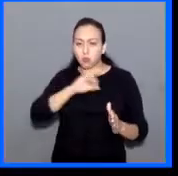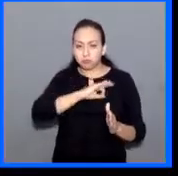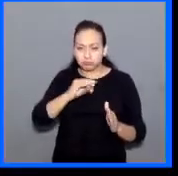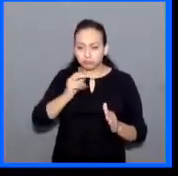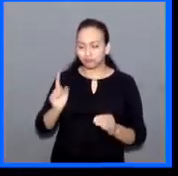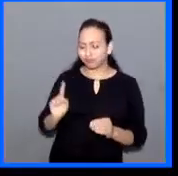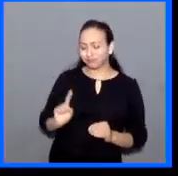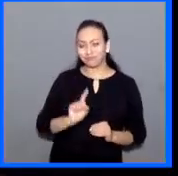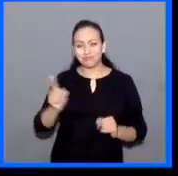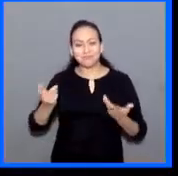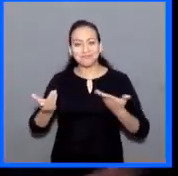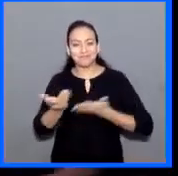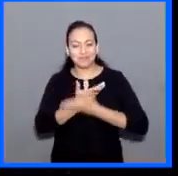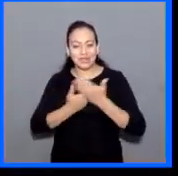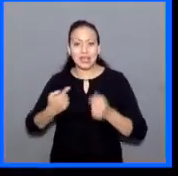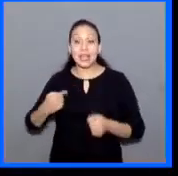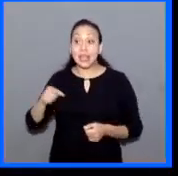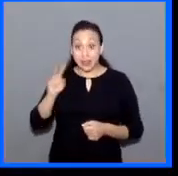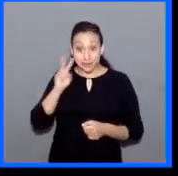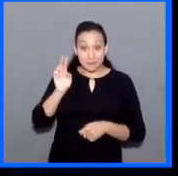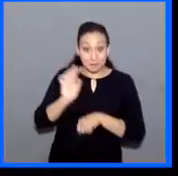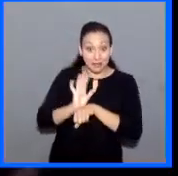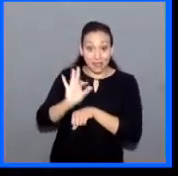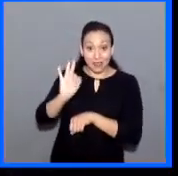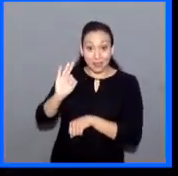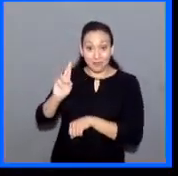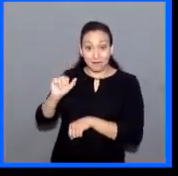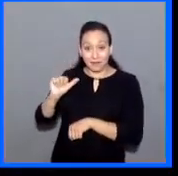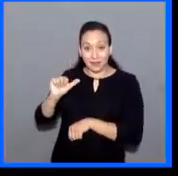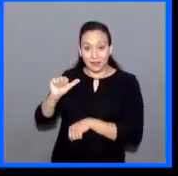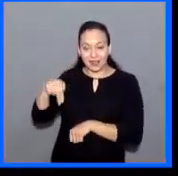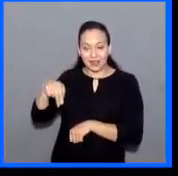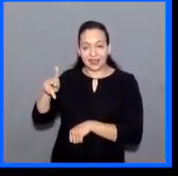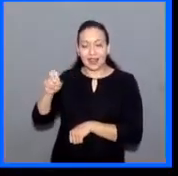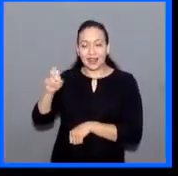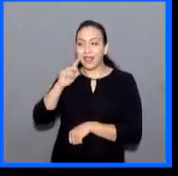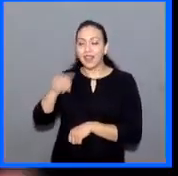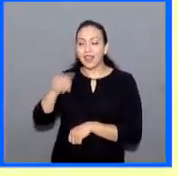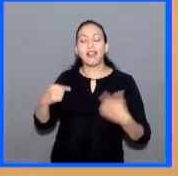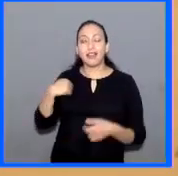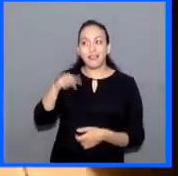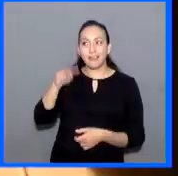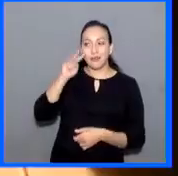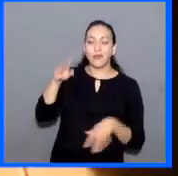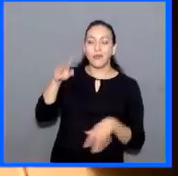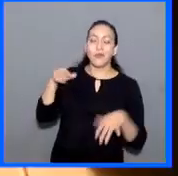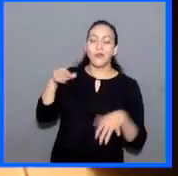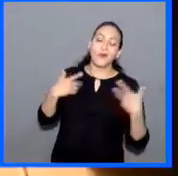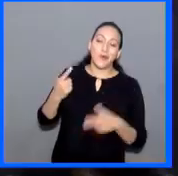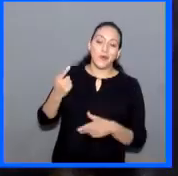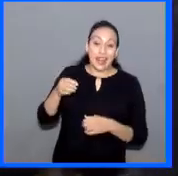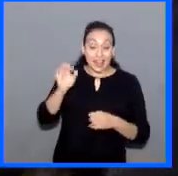han dicho con Frankelda es, no sé por qué, pero acabé llorando, o me llegó muchísimo el final.